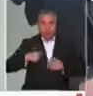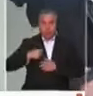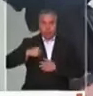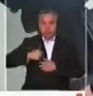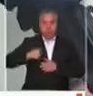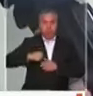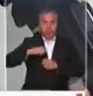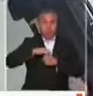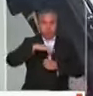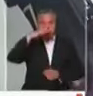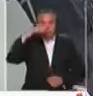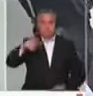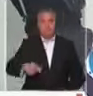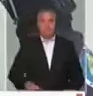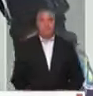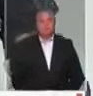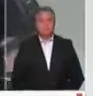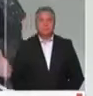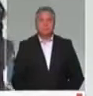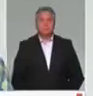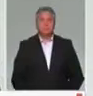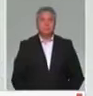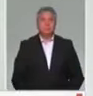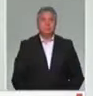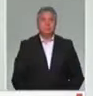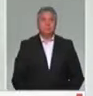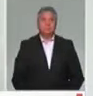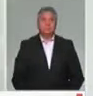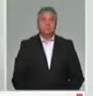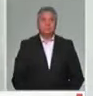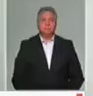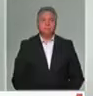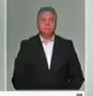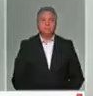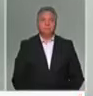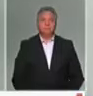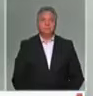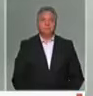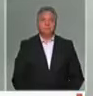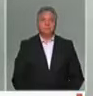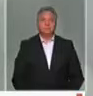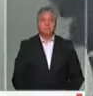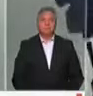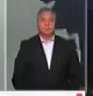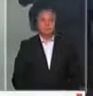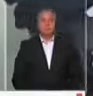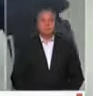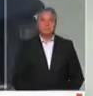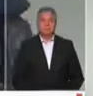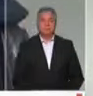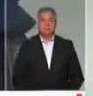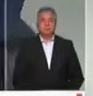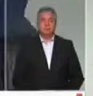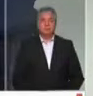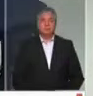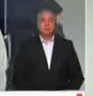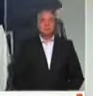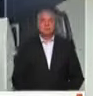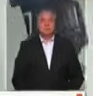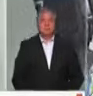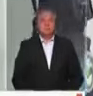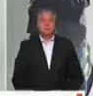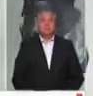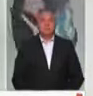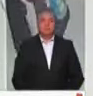correa de pecho tiene que estar bien pasada, ok, la manilla de... activación de la reserva, piernas, esta es la correa de